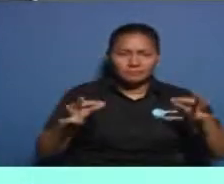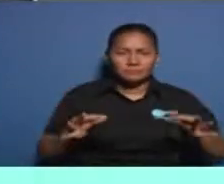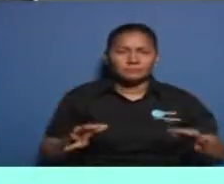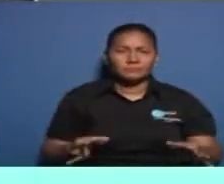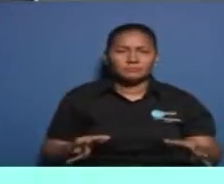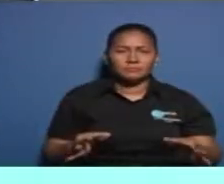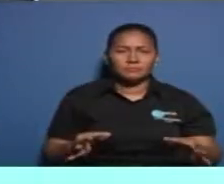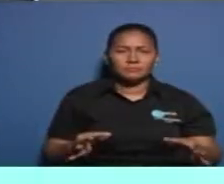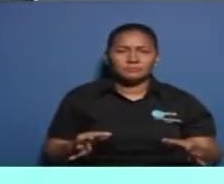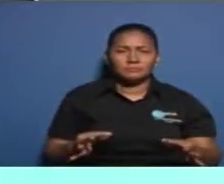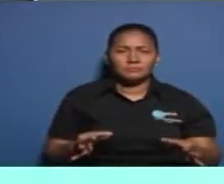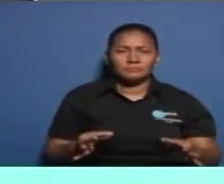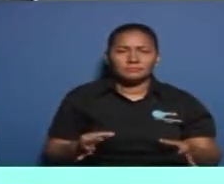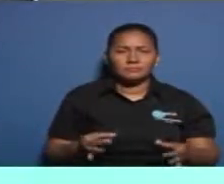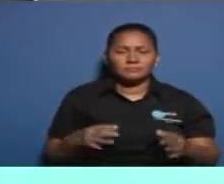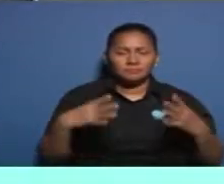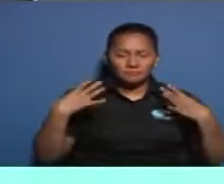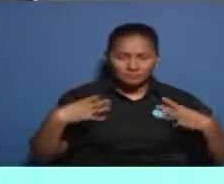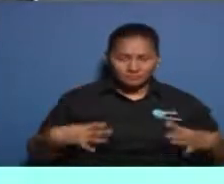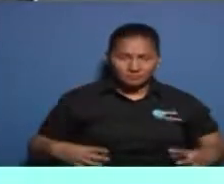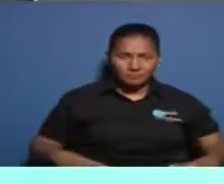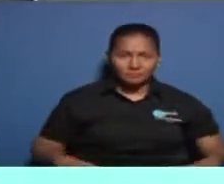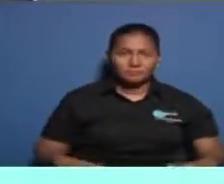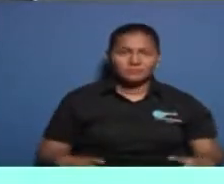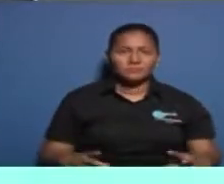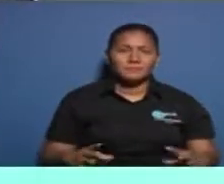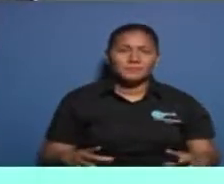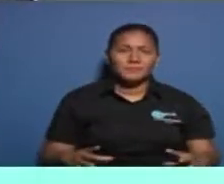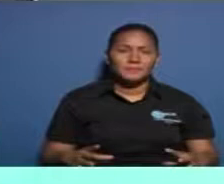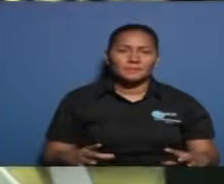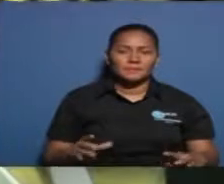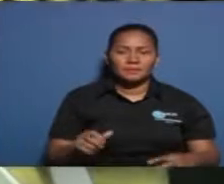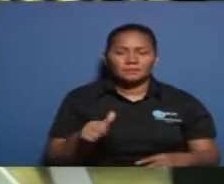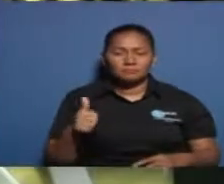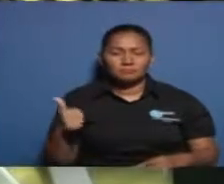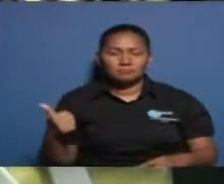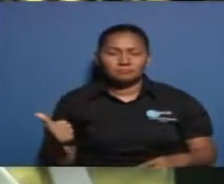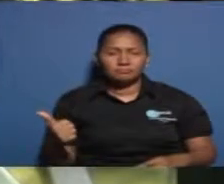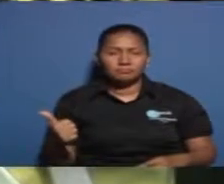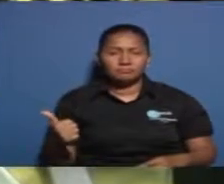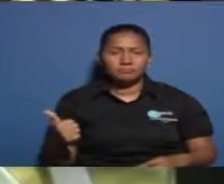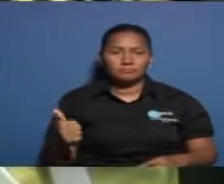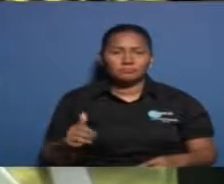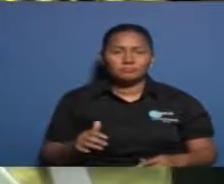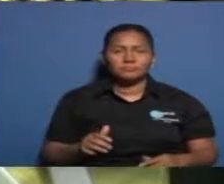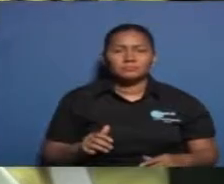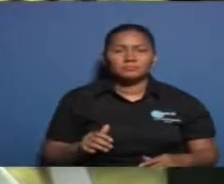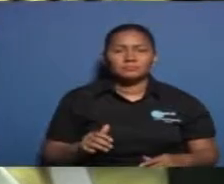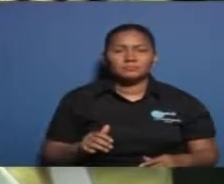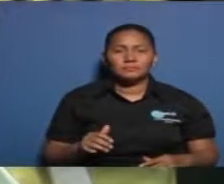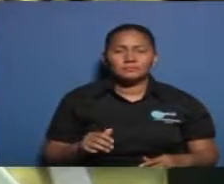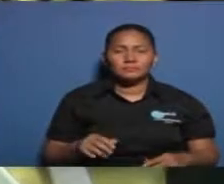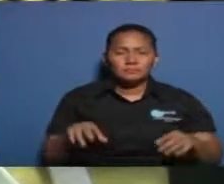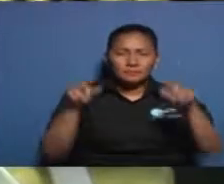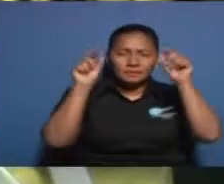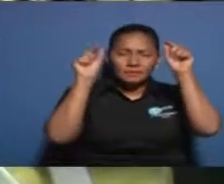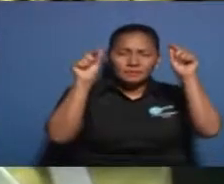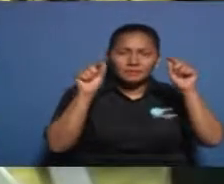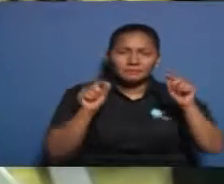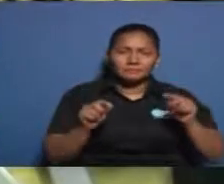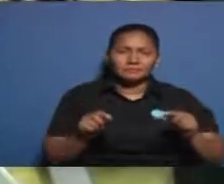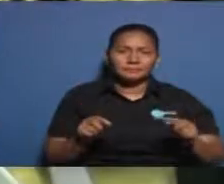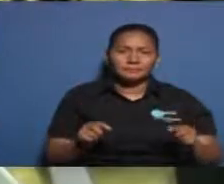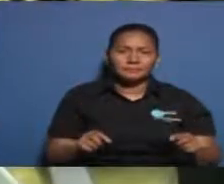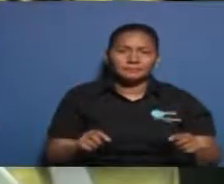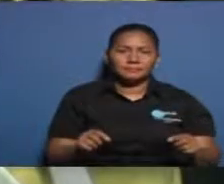sobre nuestros cuerpos por un lado y por otro poder tener ese nivel de educación que ya lo tenemos